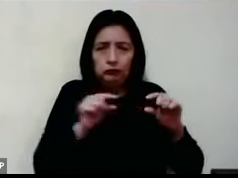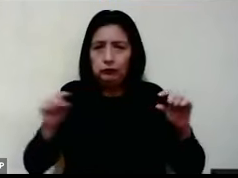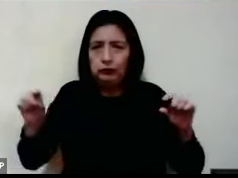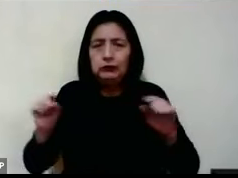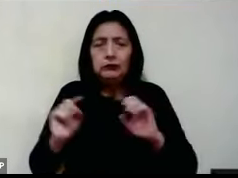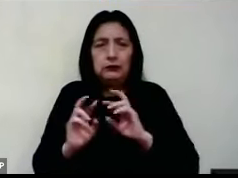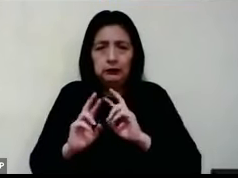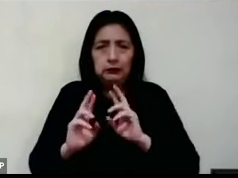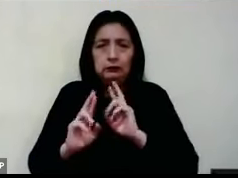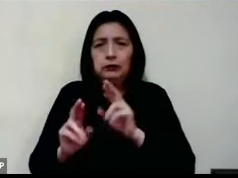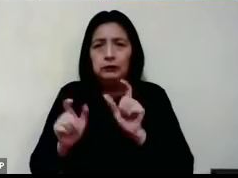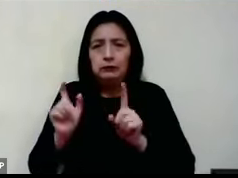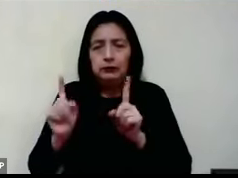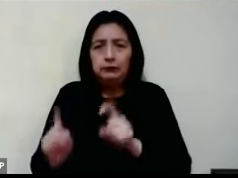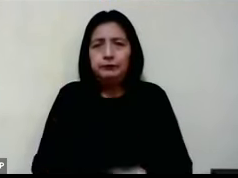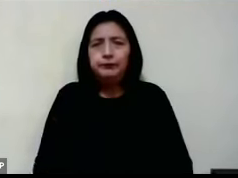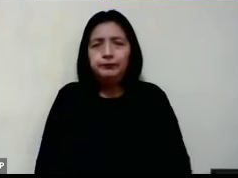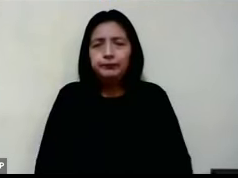pregunta.